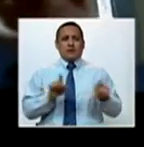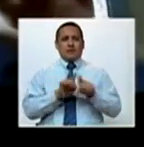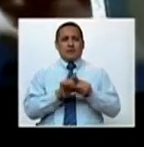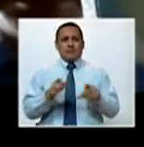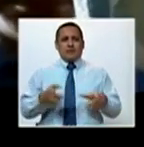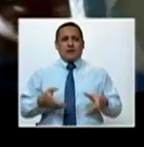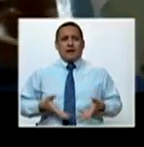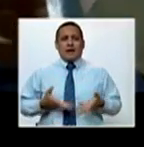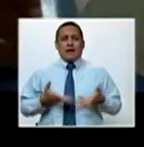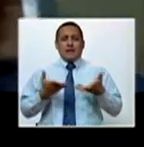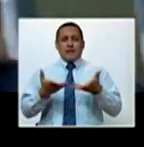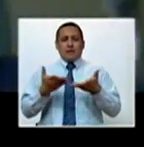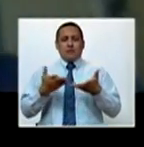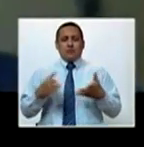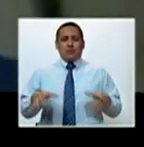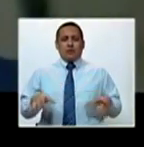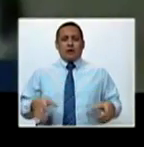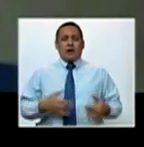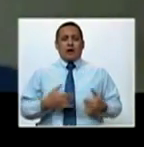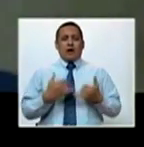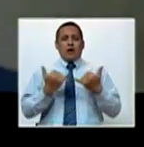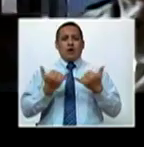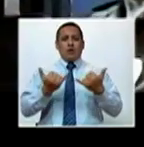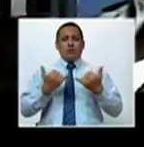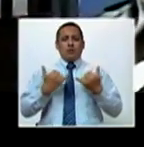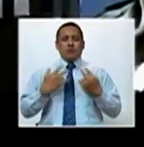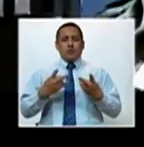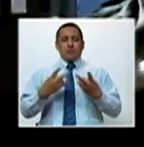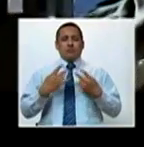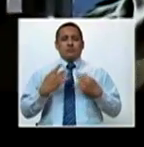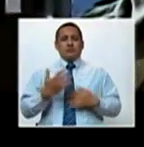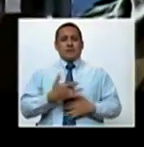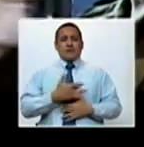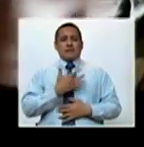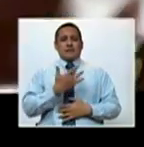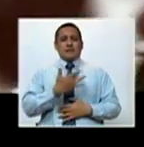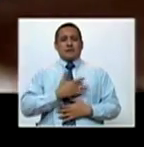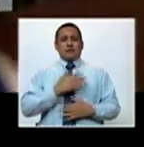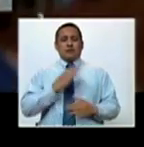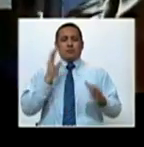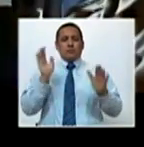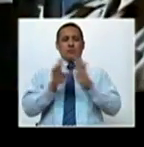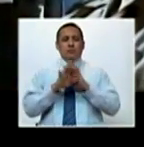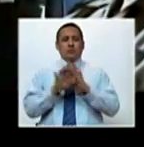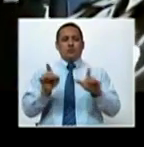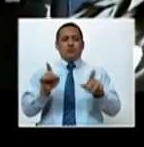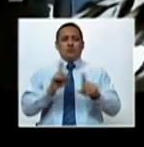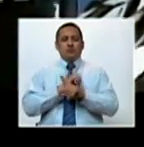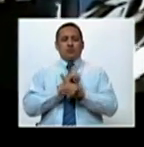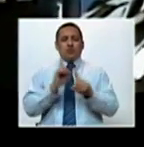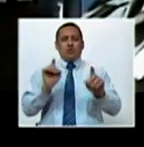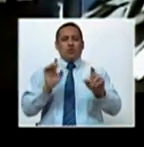que ha propiciado a su vez una incidencia